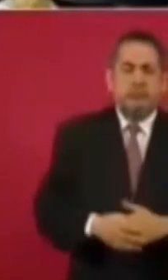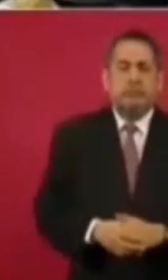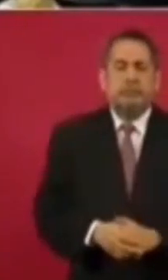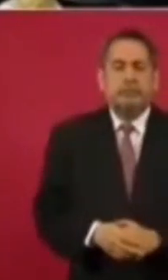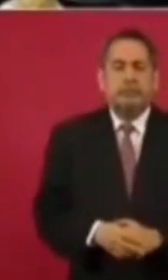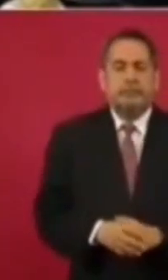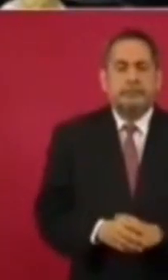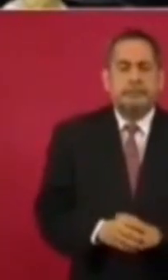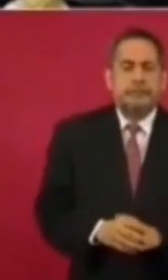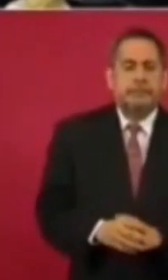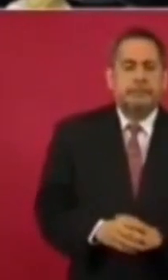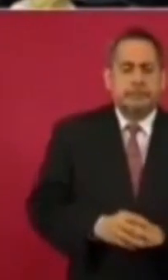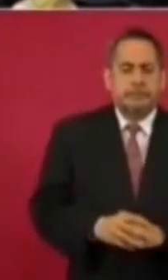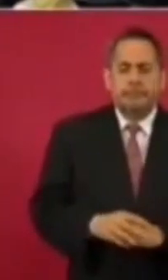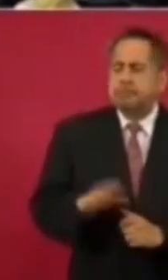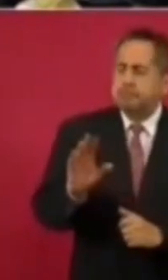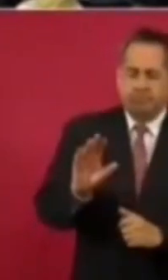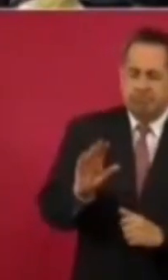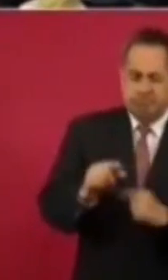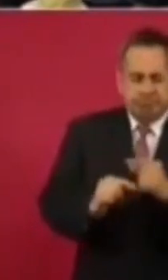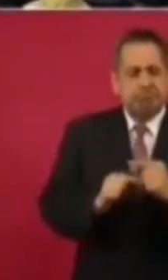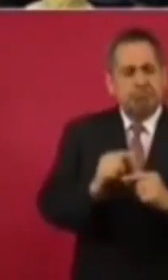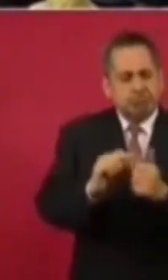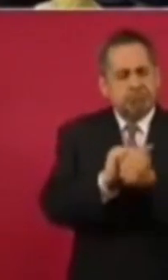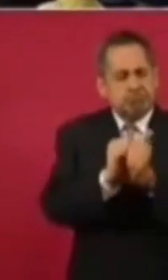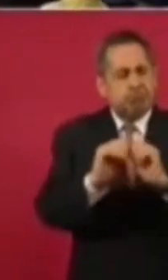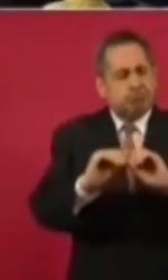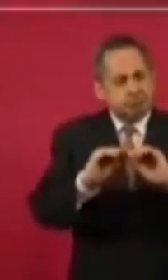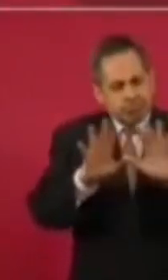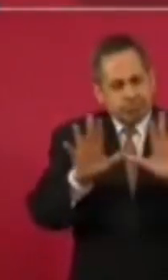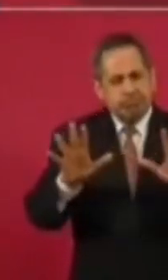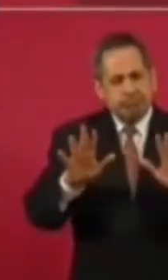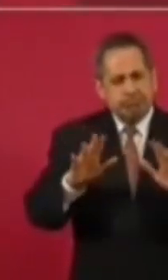Pues que se van a ir aclarando todas las